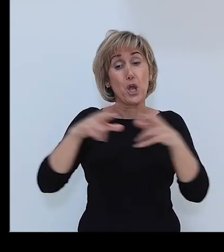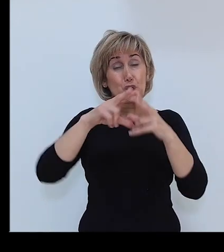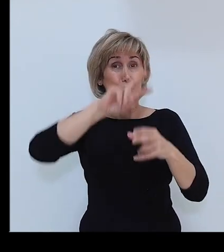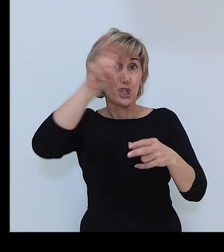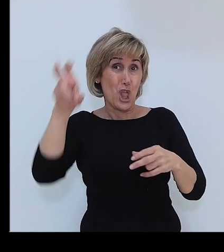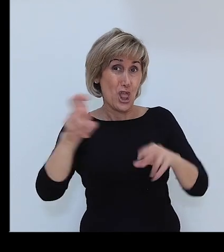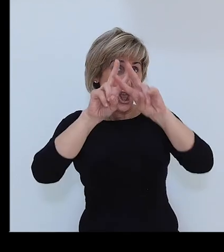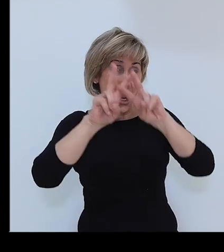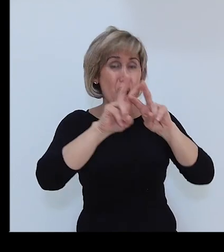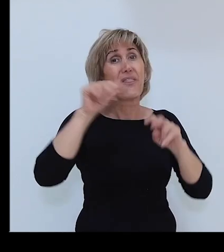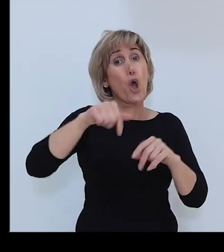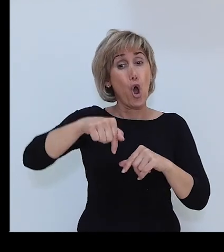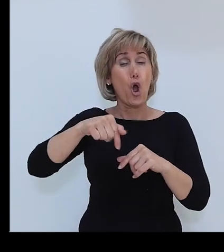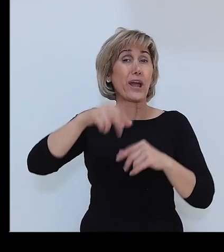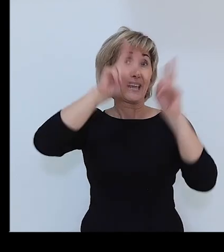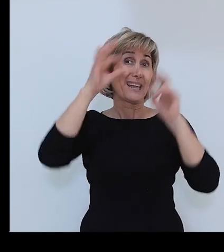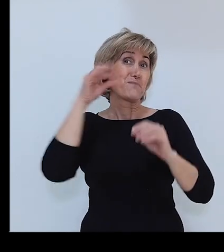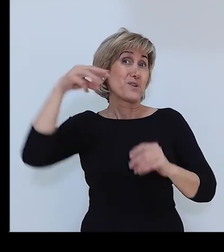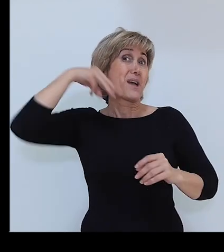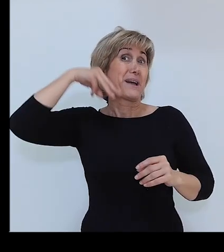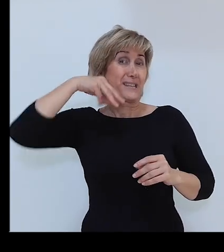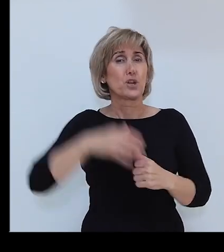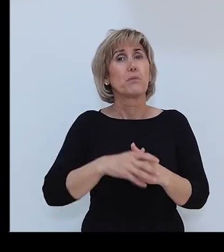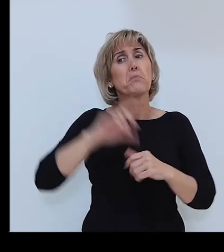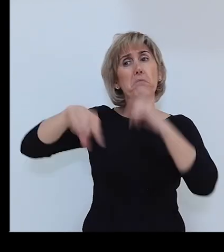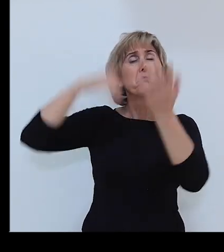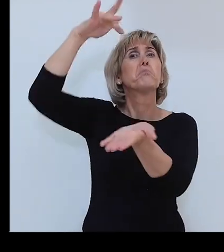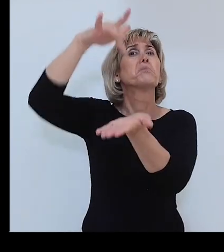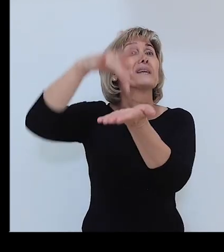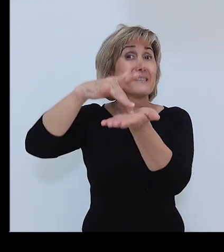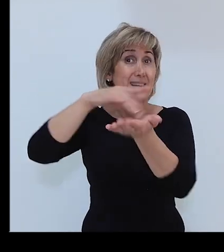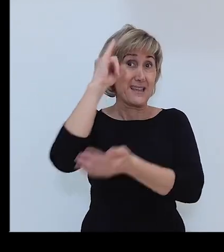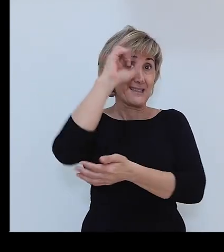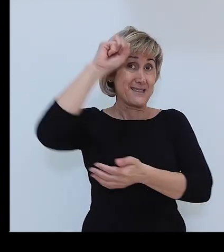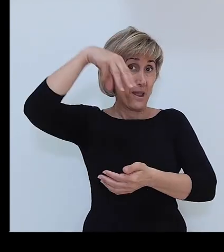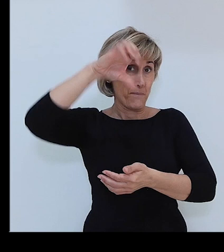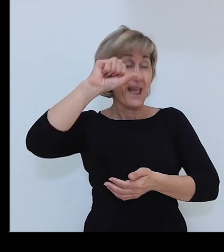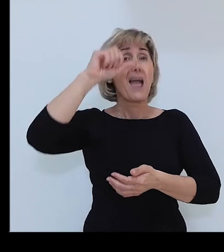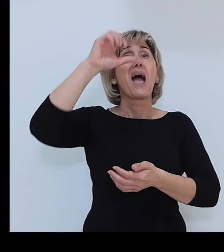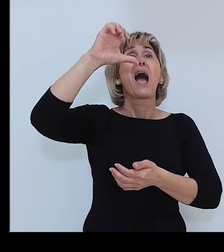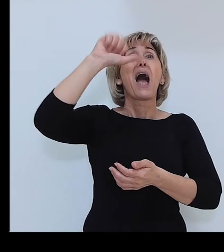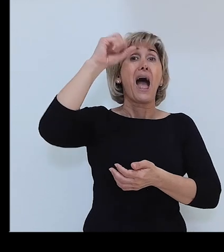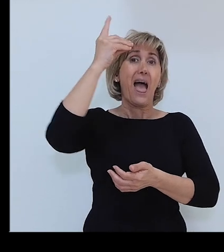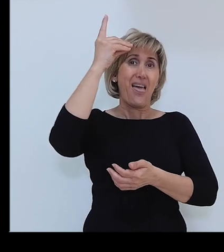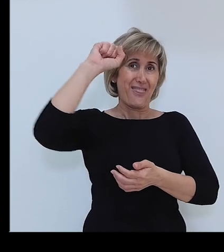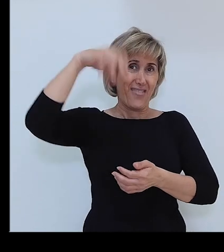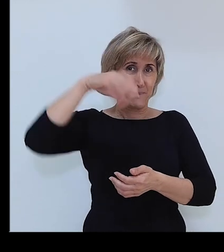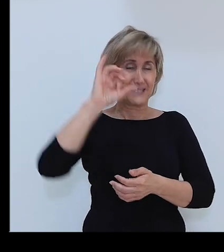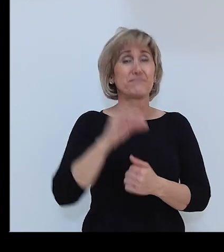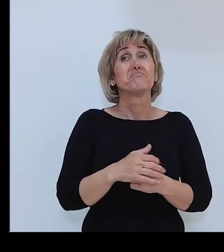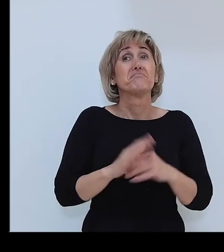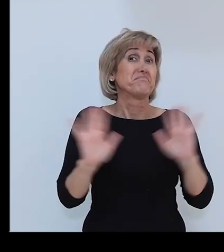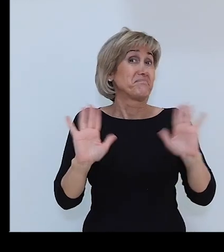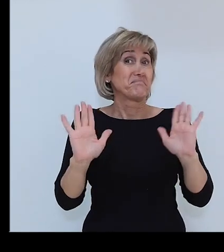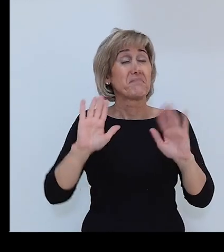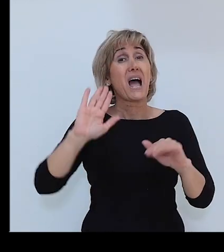leyendo, de seguir trabajando y de seguir luchando por la inclusión en el canon sociológico hoy de Harriet Martineau. En